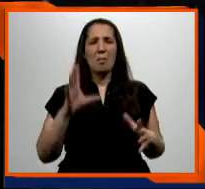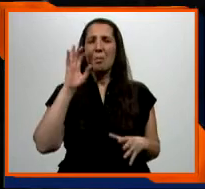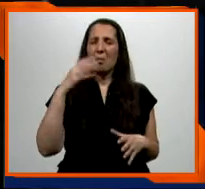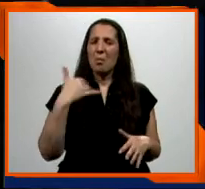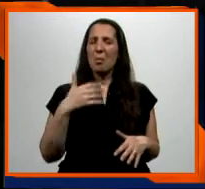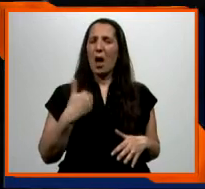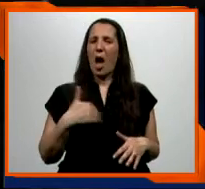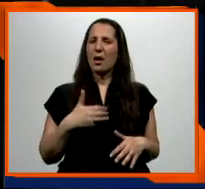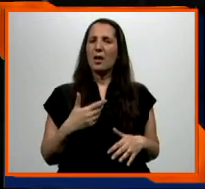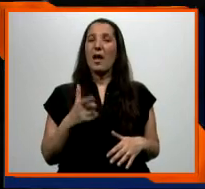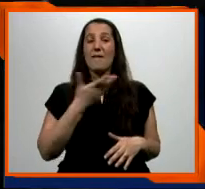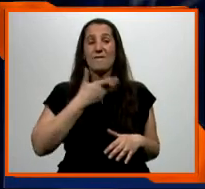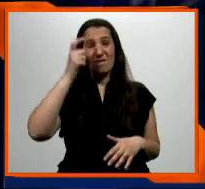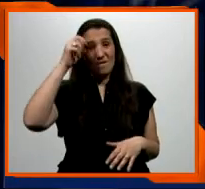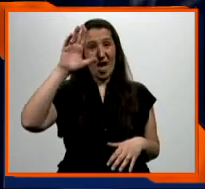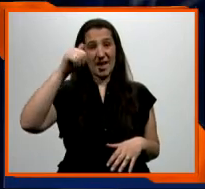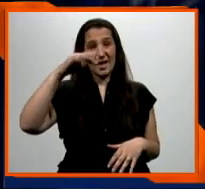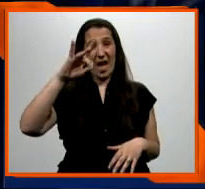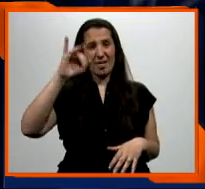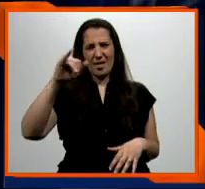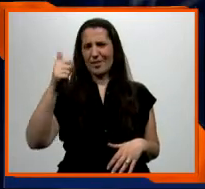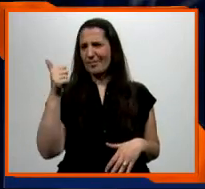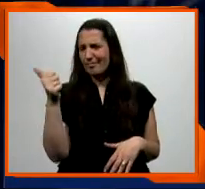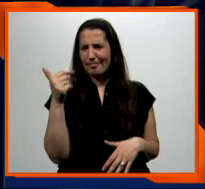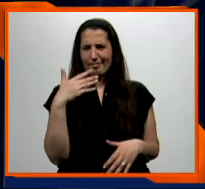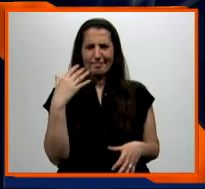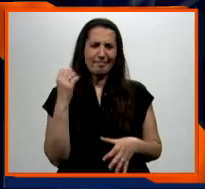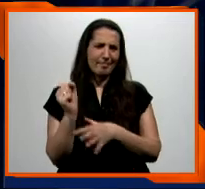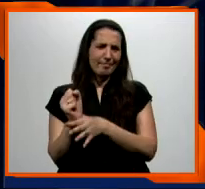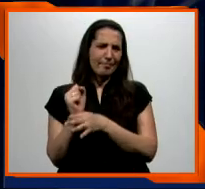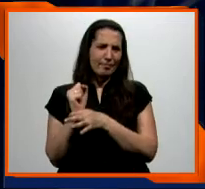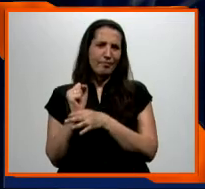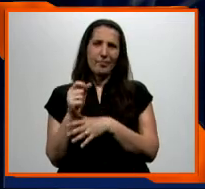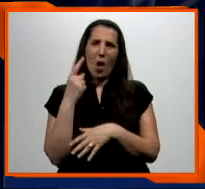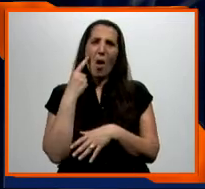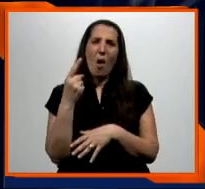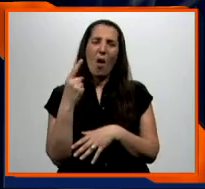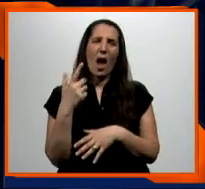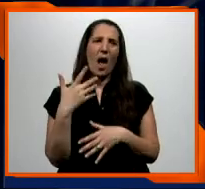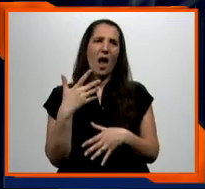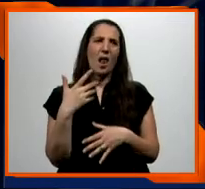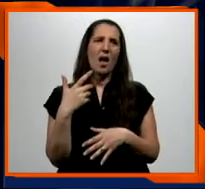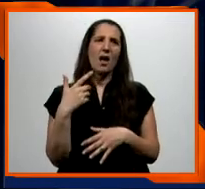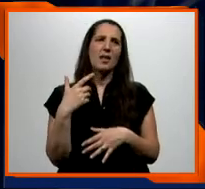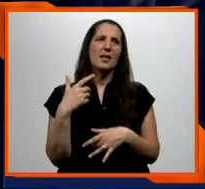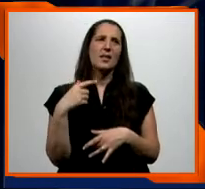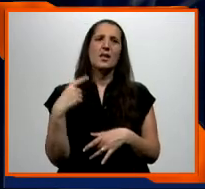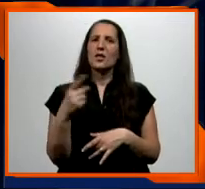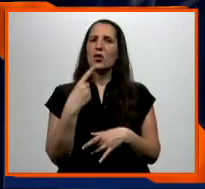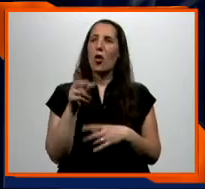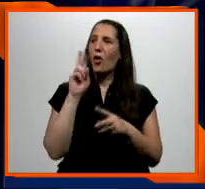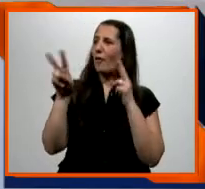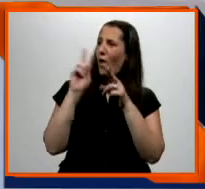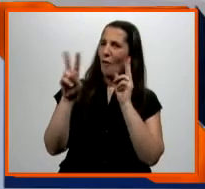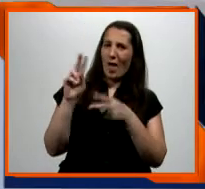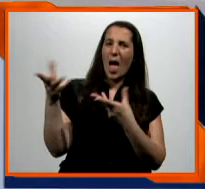representación de Argentina, además de Gustavo Fernández. Por supuesto, yo lo pondría como motivador en no sé si te dirías estar en el cuerpo técnico de la Copa Davis. Y